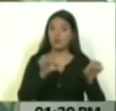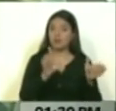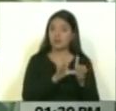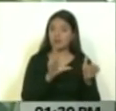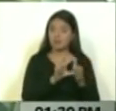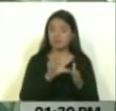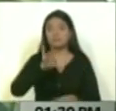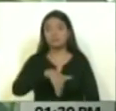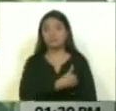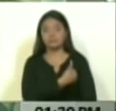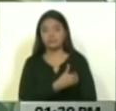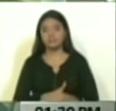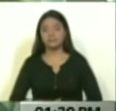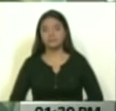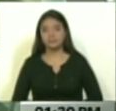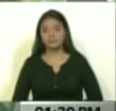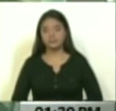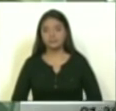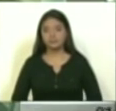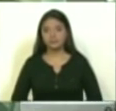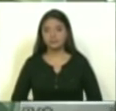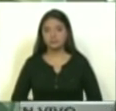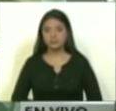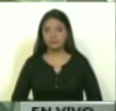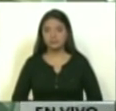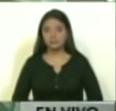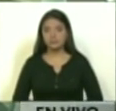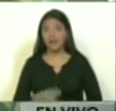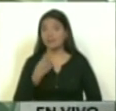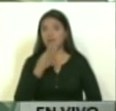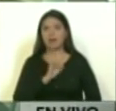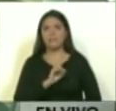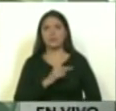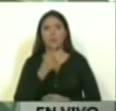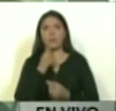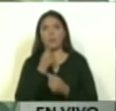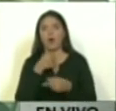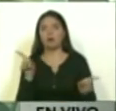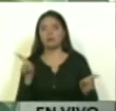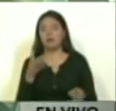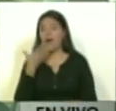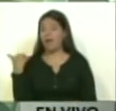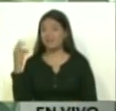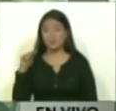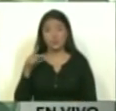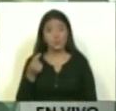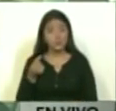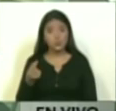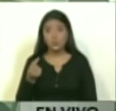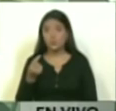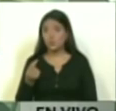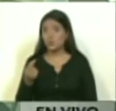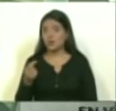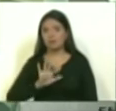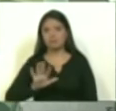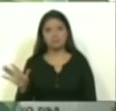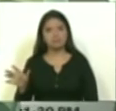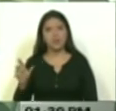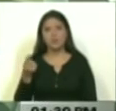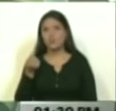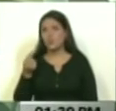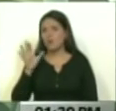educación universitaria. Eso se dice rápido, ¿verdad? Nunca antes en la historia de Venezuela hubo tanto estudiante